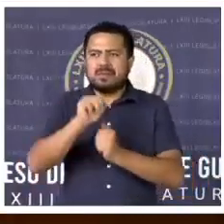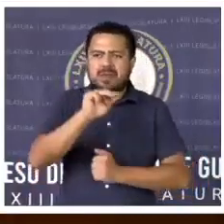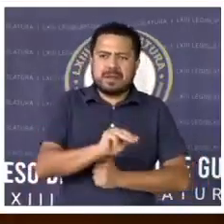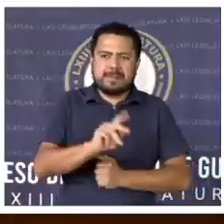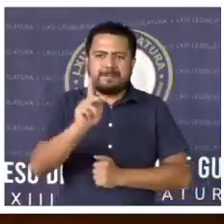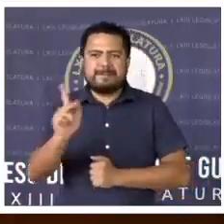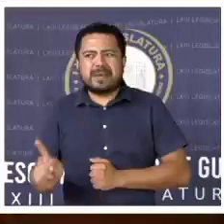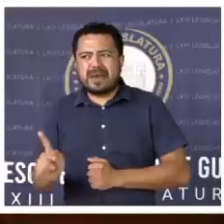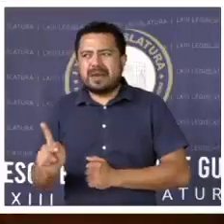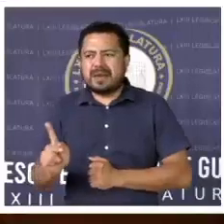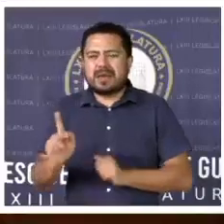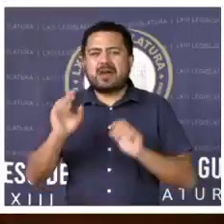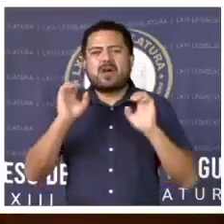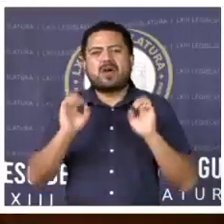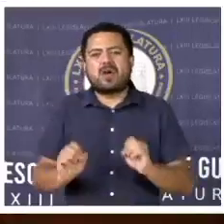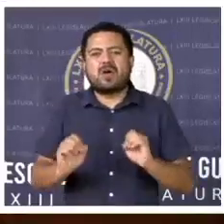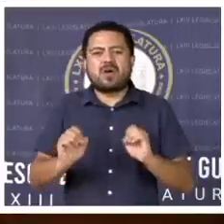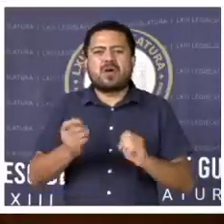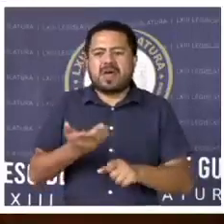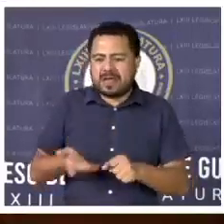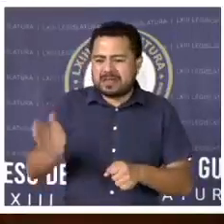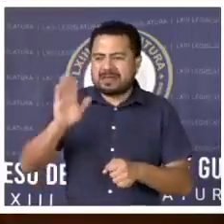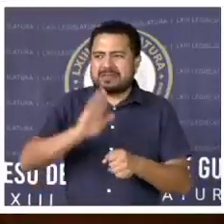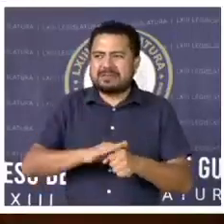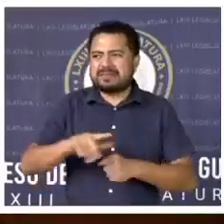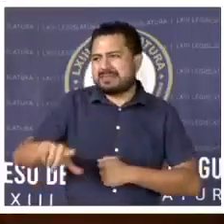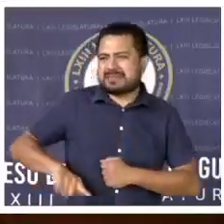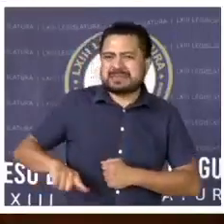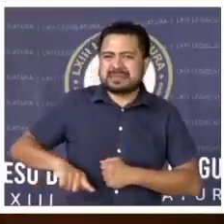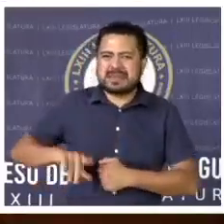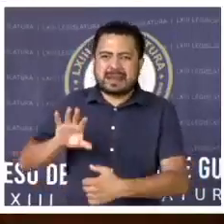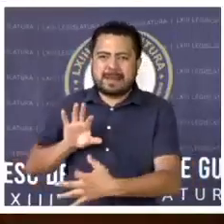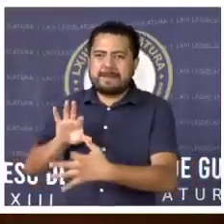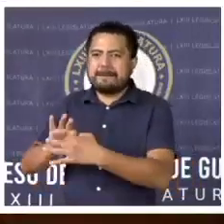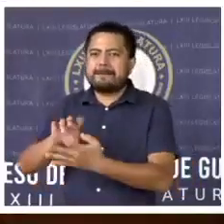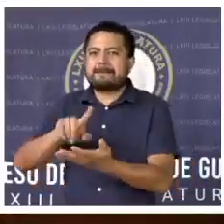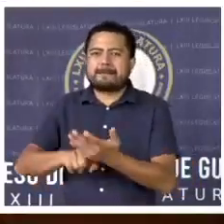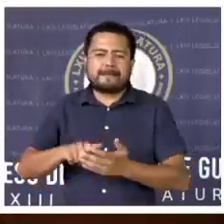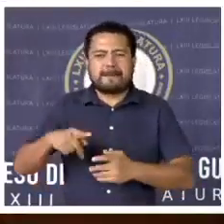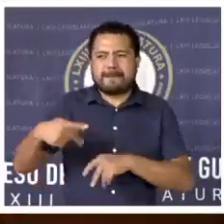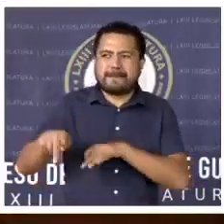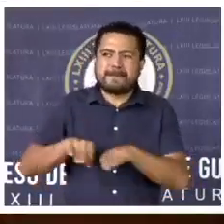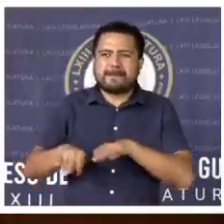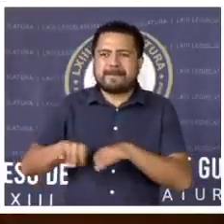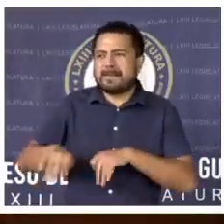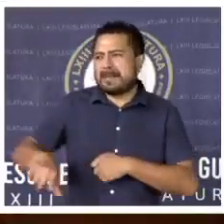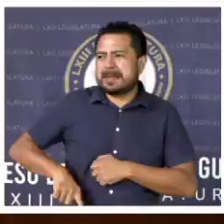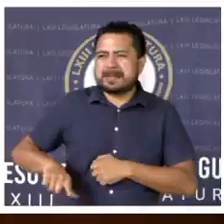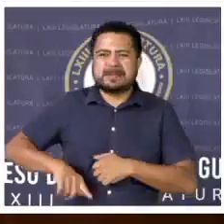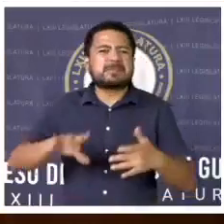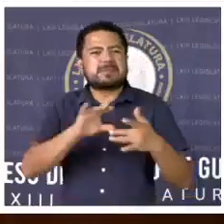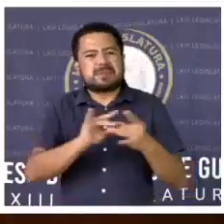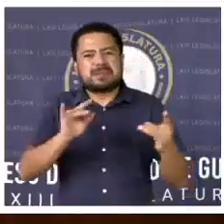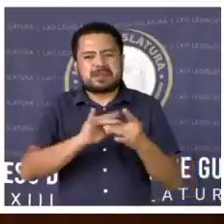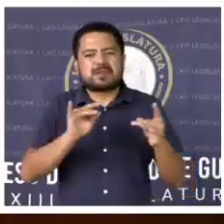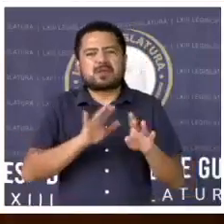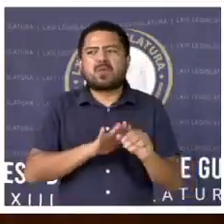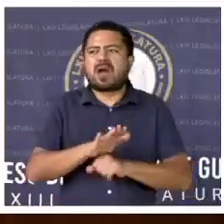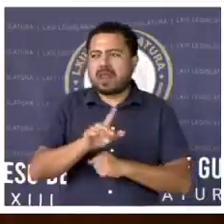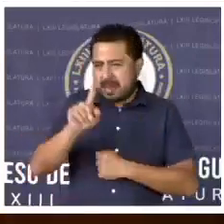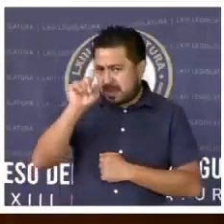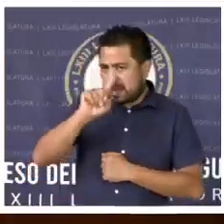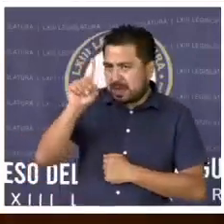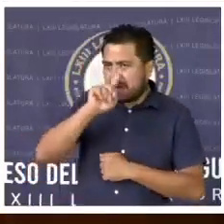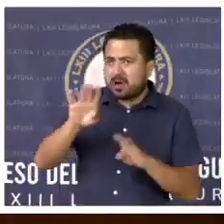Público o la autoridad administrativa que corresponda a los servidores públicos señalados en las recomendación